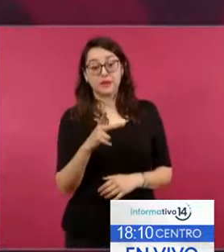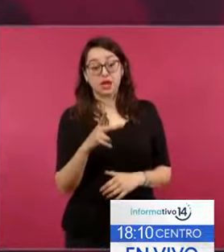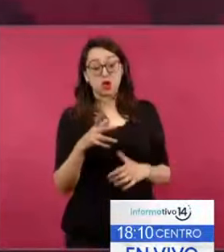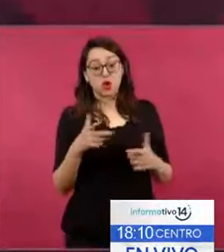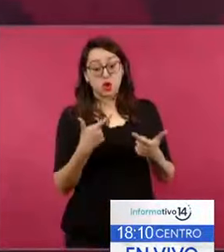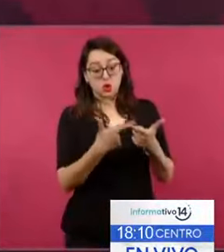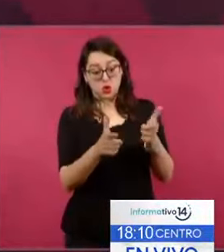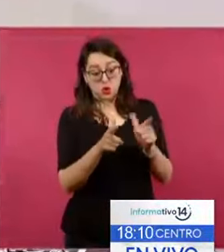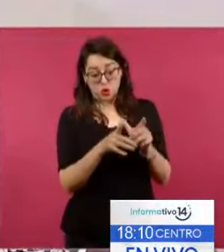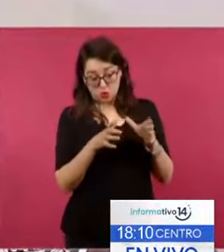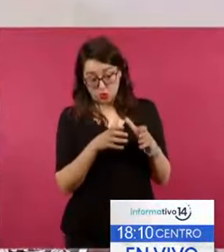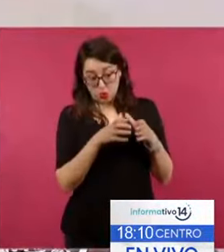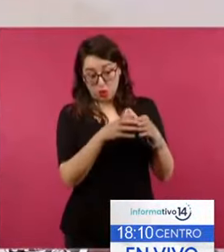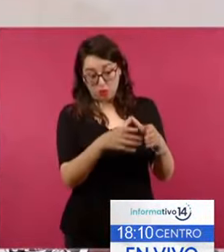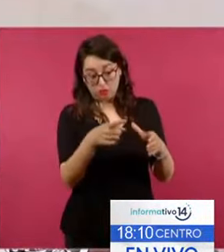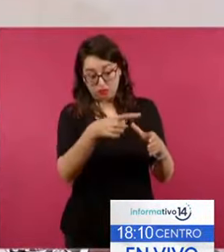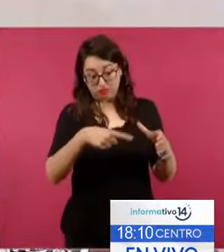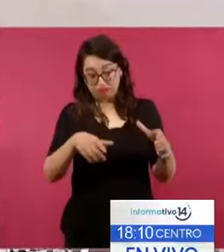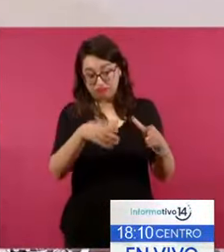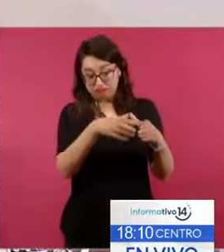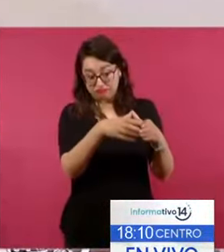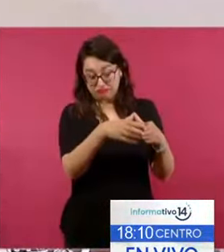gobierna, pero no manda.